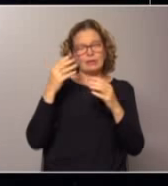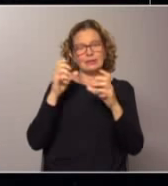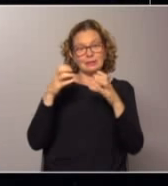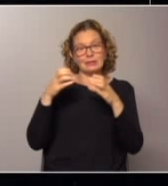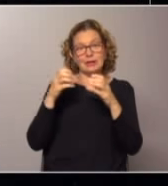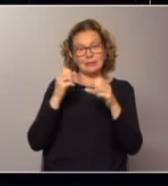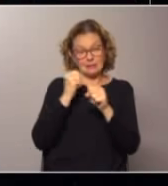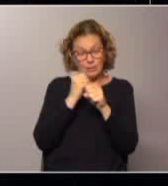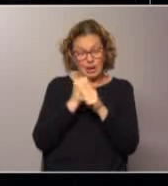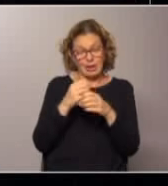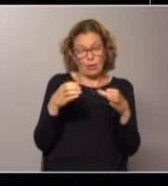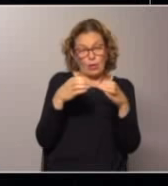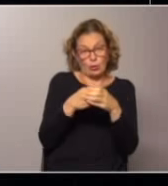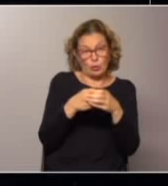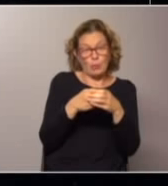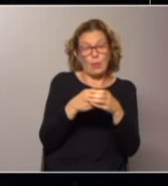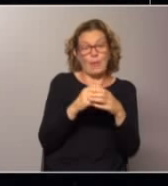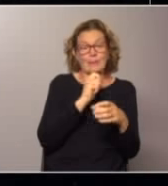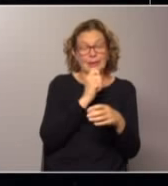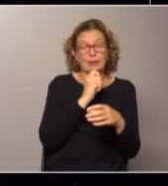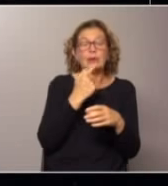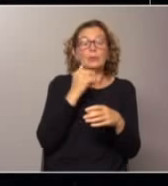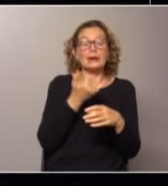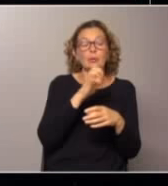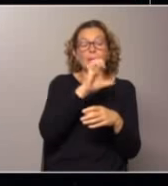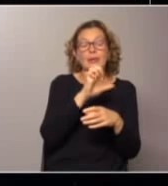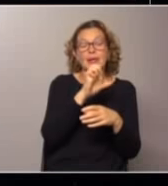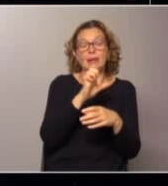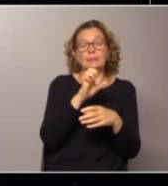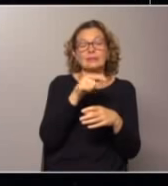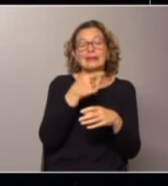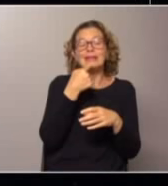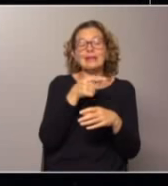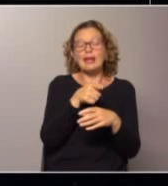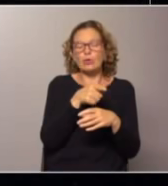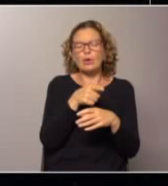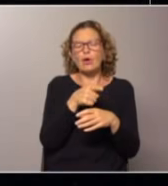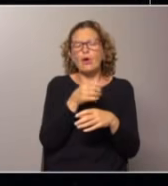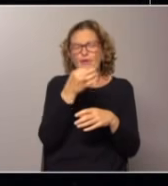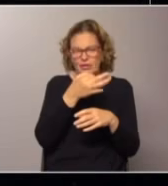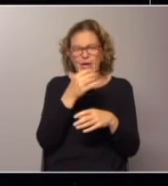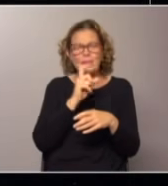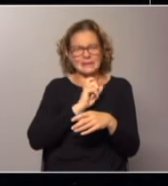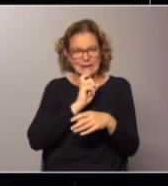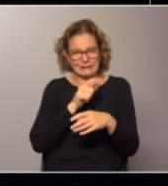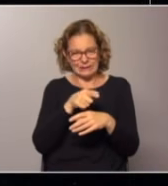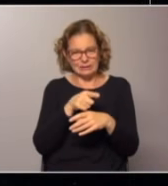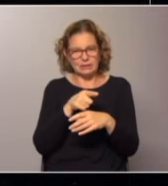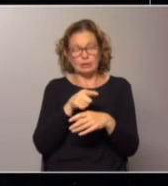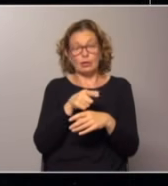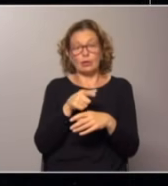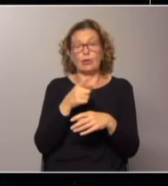con grupos de periodistas con la agencia afp por ejemplo que establece la veracidad o no de ciertos posteos en general los líderes políticos